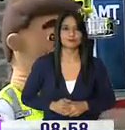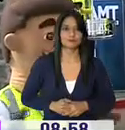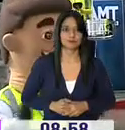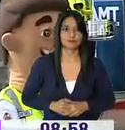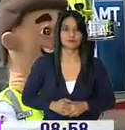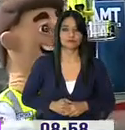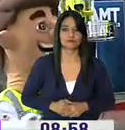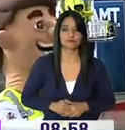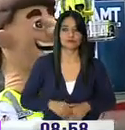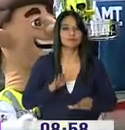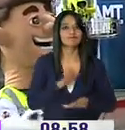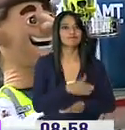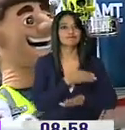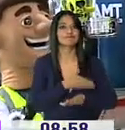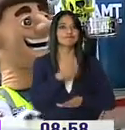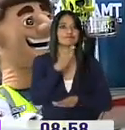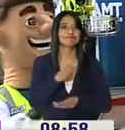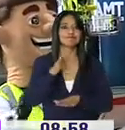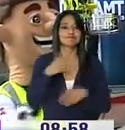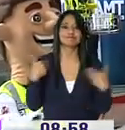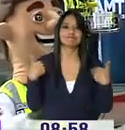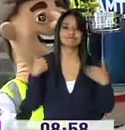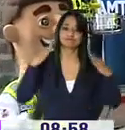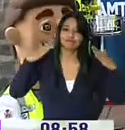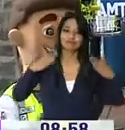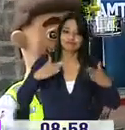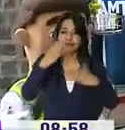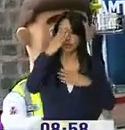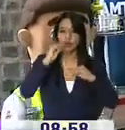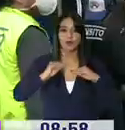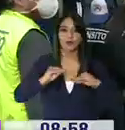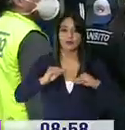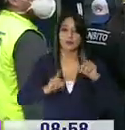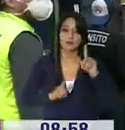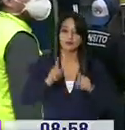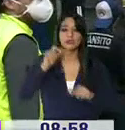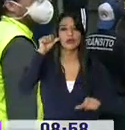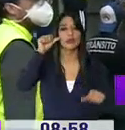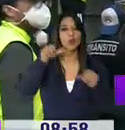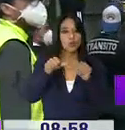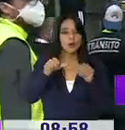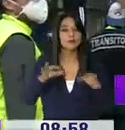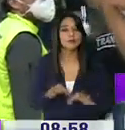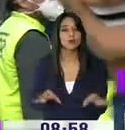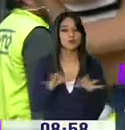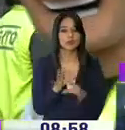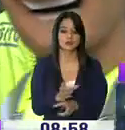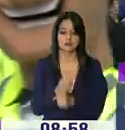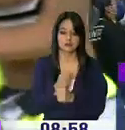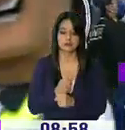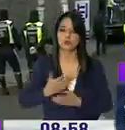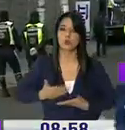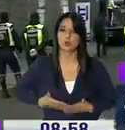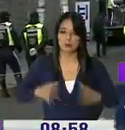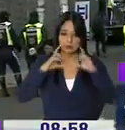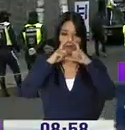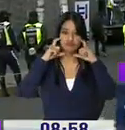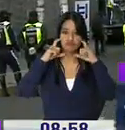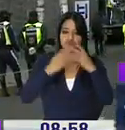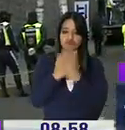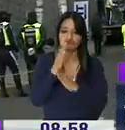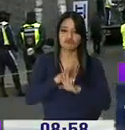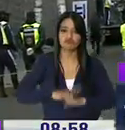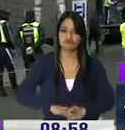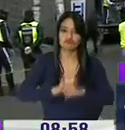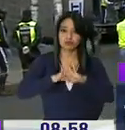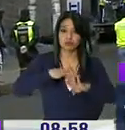Canciones alegres, pero siempre con un enfoque educativo para que la comunidad recuerde las normas de bioseguridad indispensables para frenar la propagación